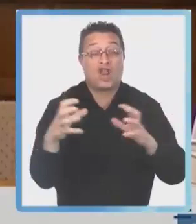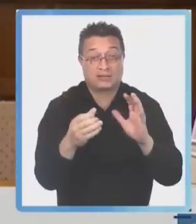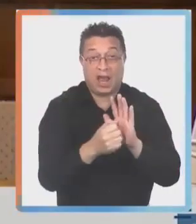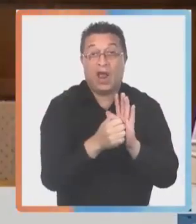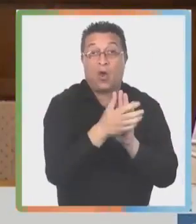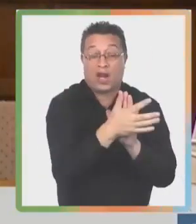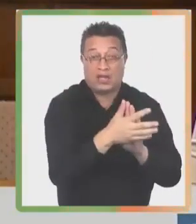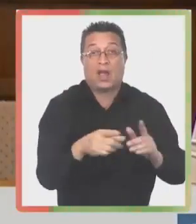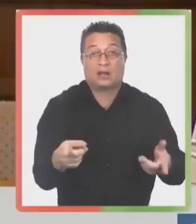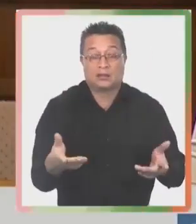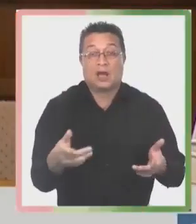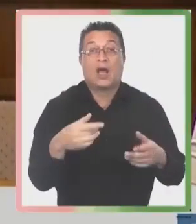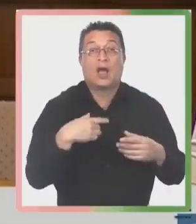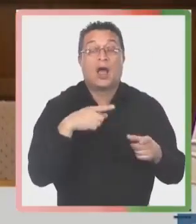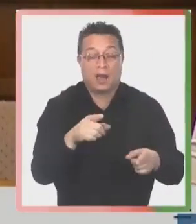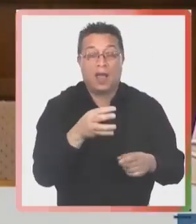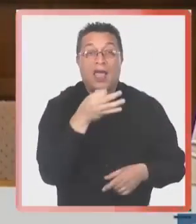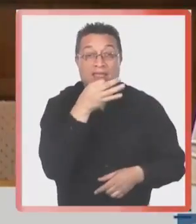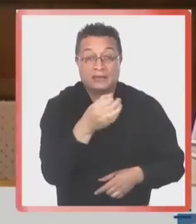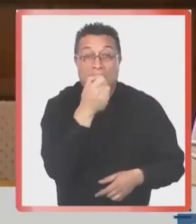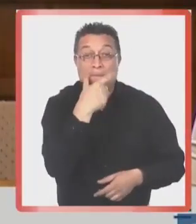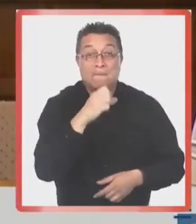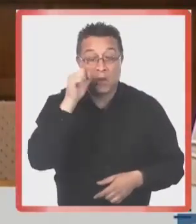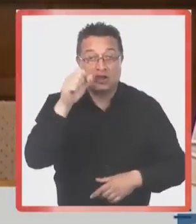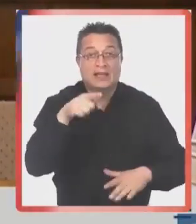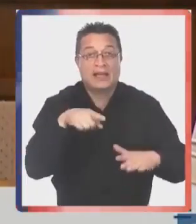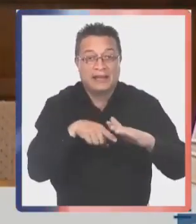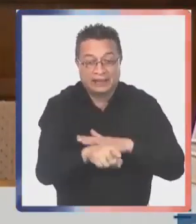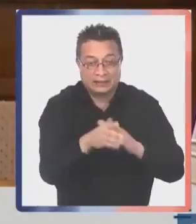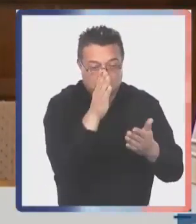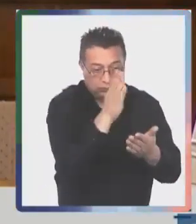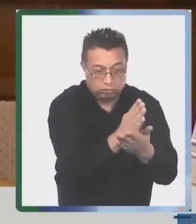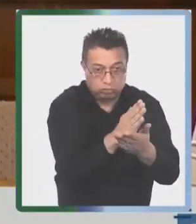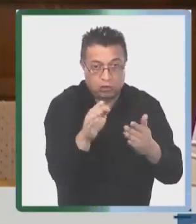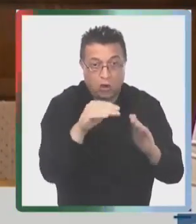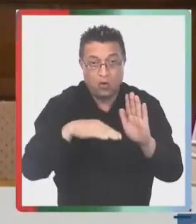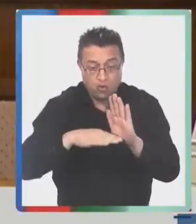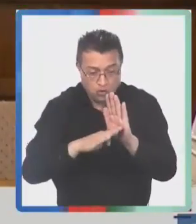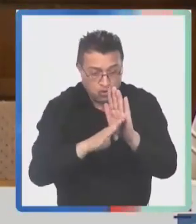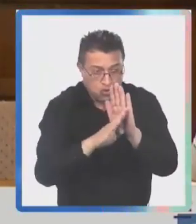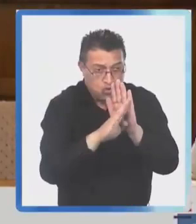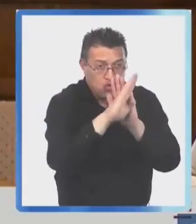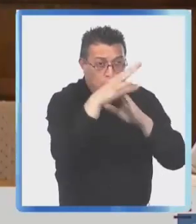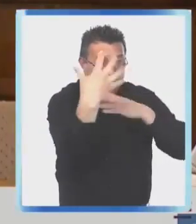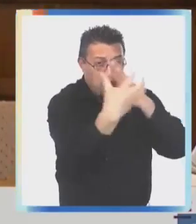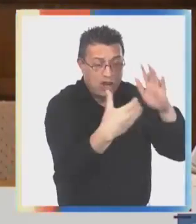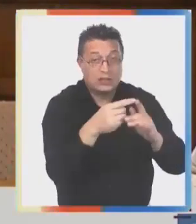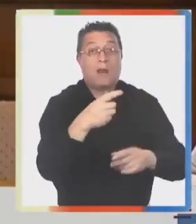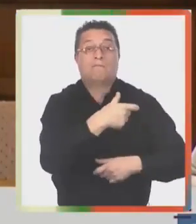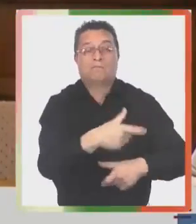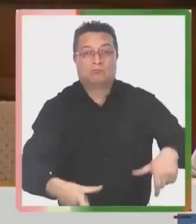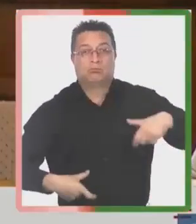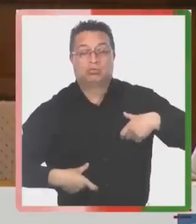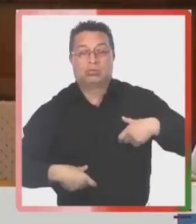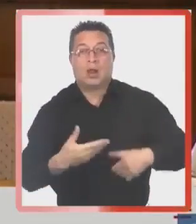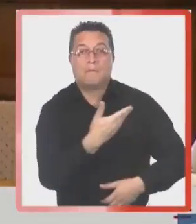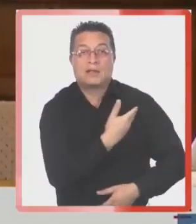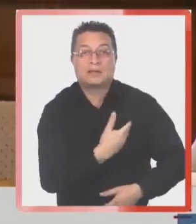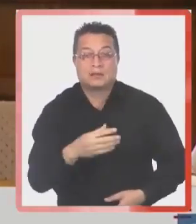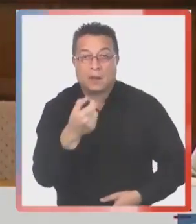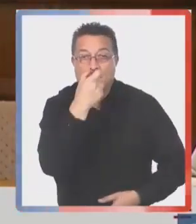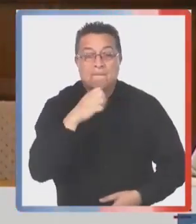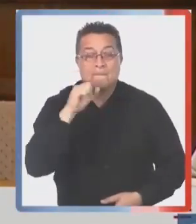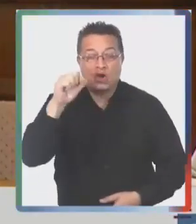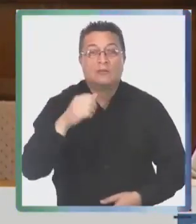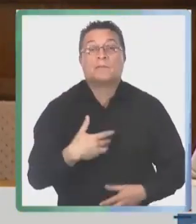es la evolución de los hechos de violencia en la Araucanía. La política del presidente Boric entra aquí, en el punto más alto